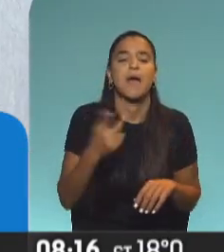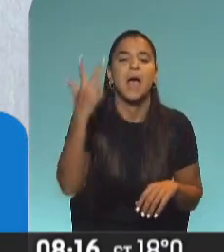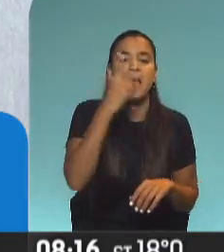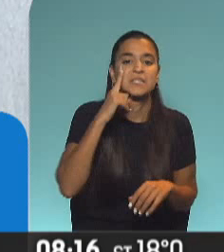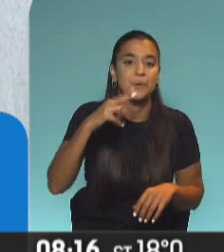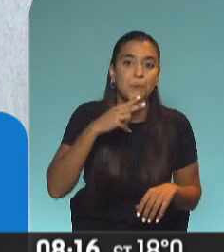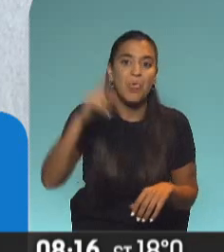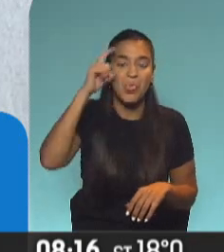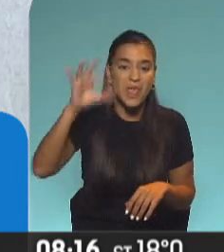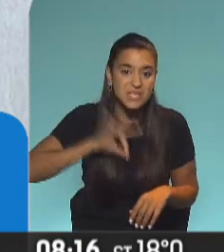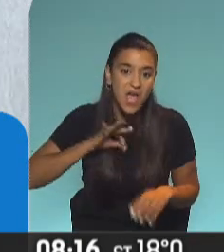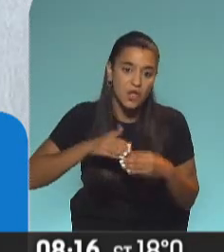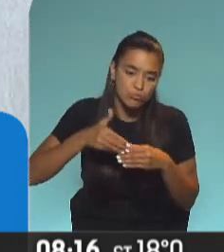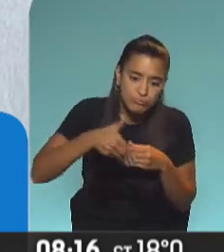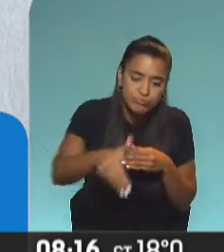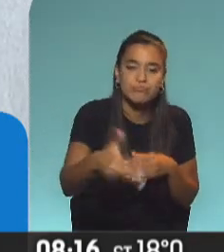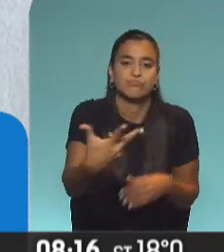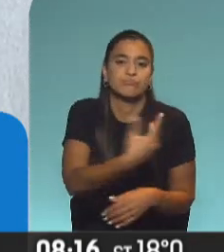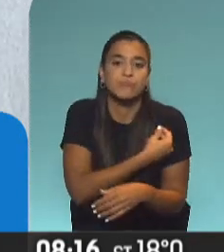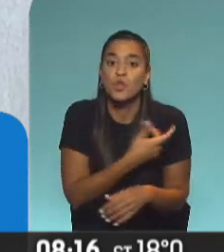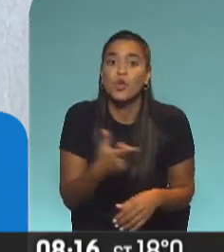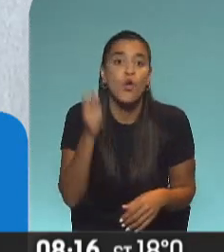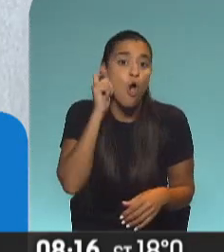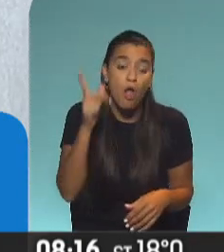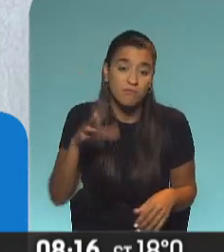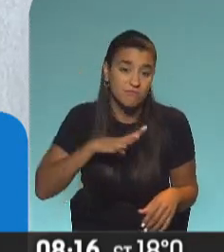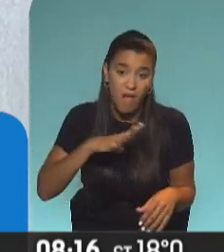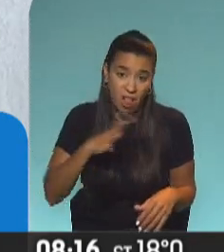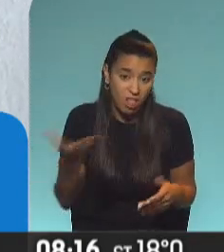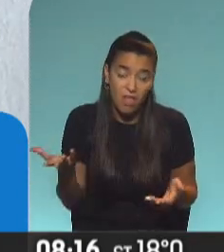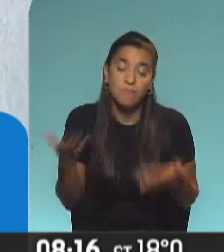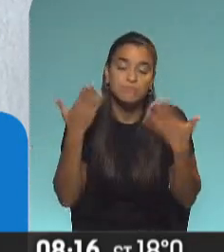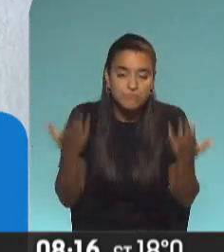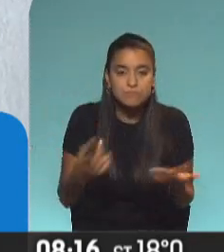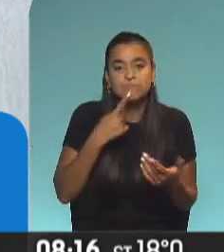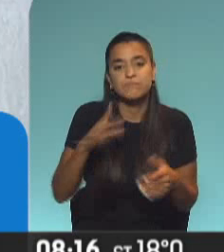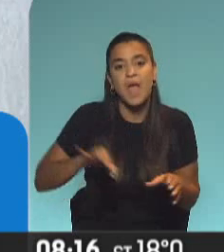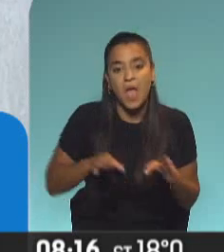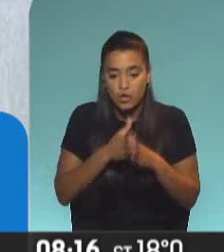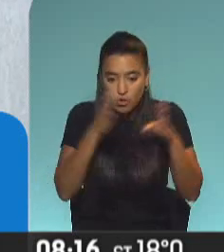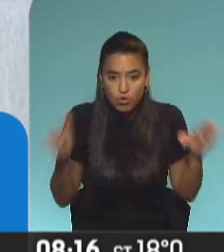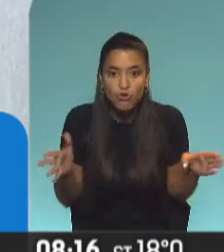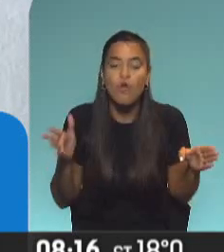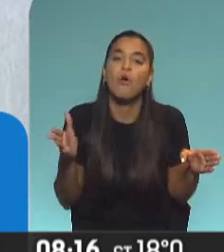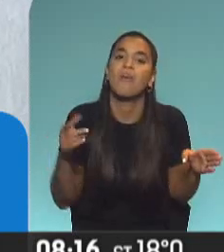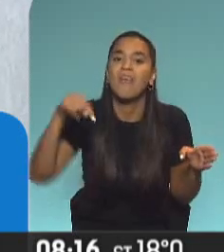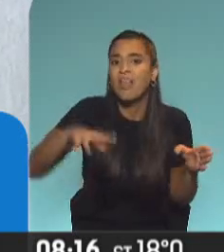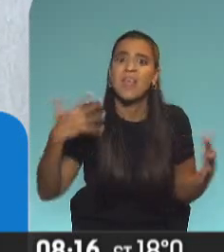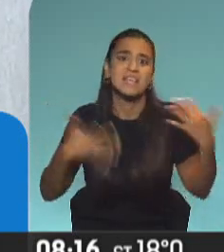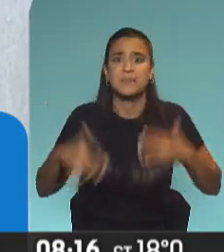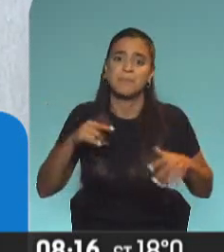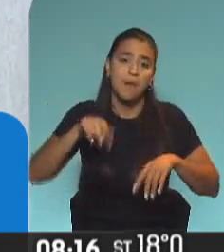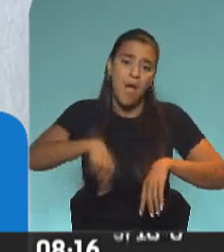tardó como 10 años para llegar a casi la inmunidad y todavía no se ha logrado, con lo cual estamos hablando de un año o dos y estamos desesperados. Pero bueno, son los tiempos